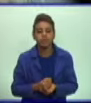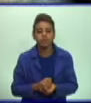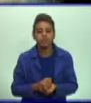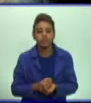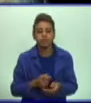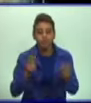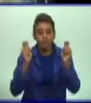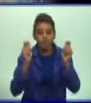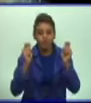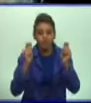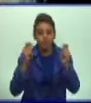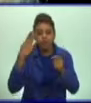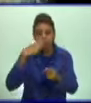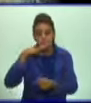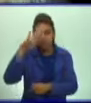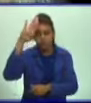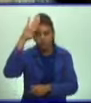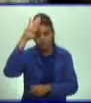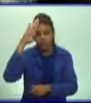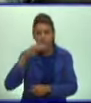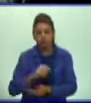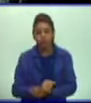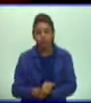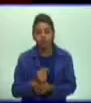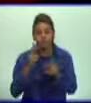¡Viva Cuba!